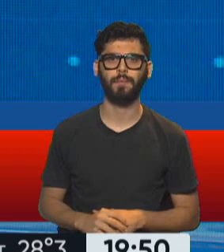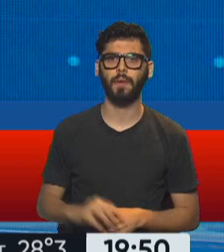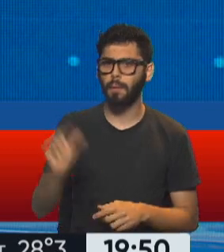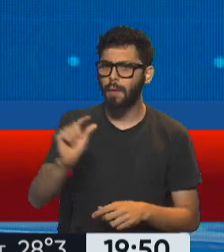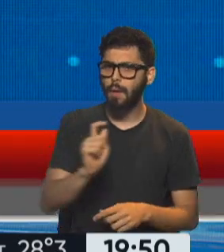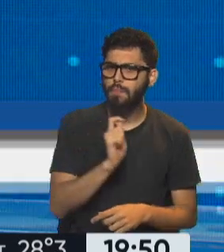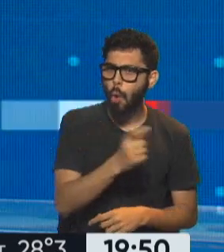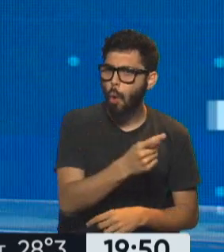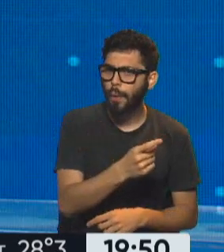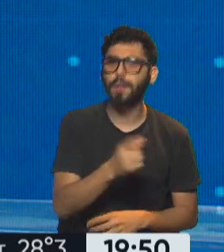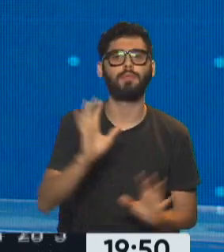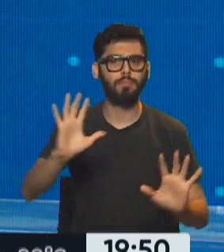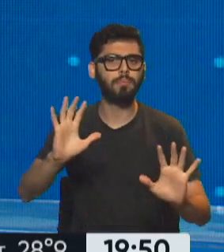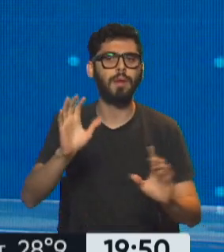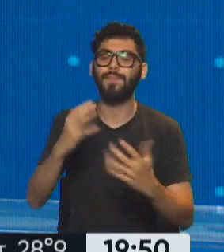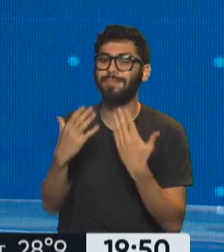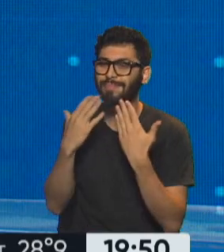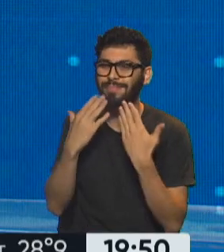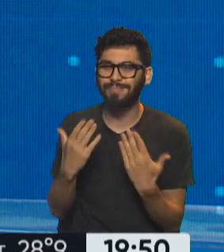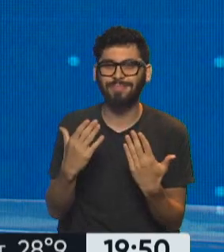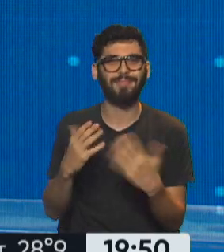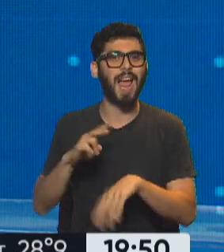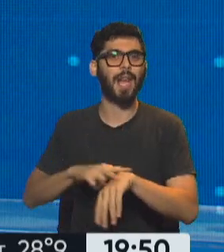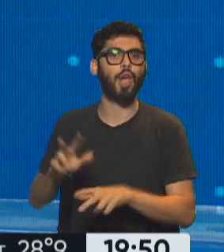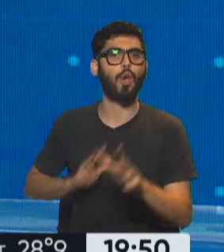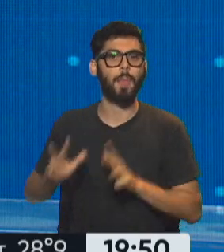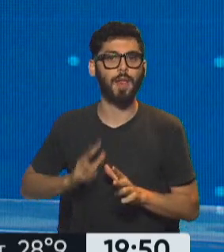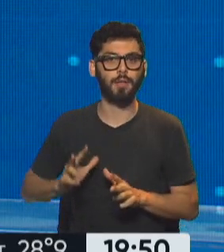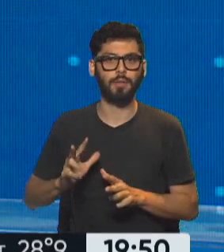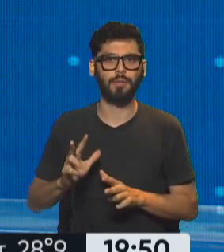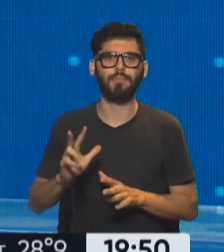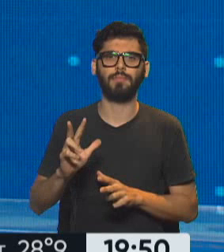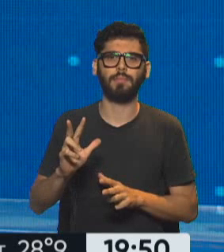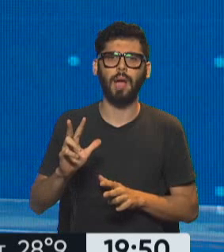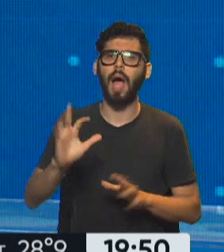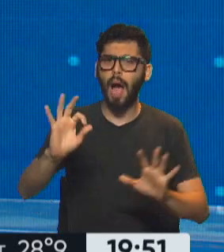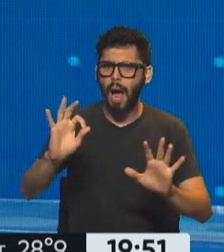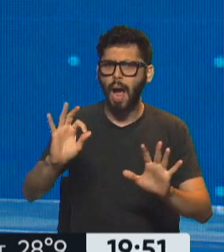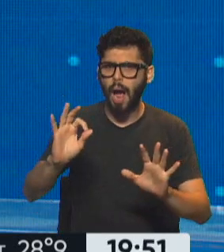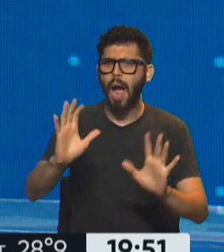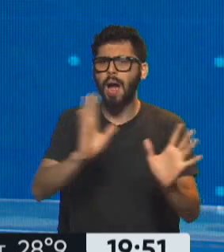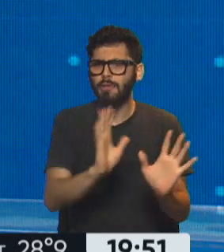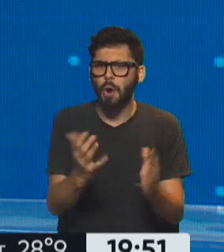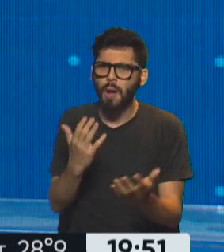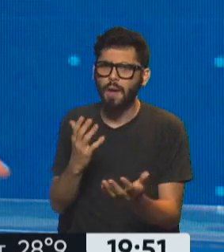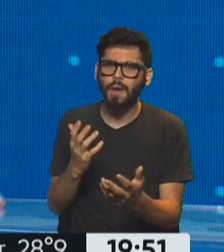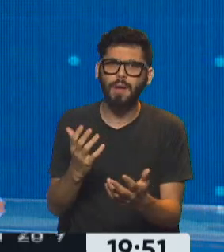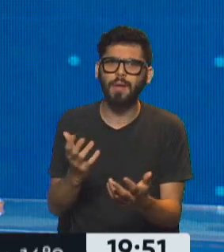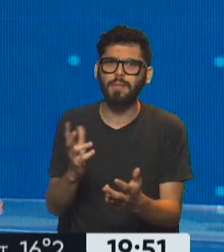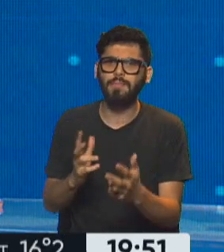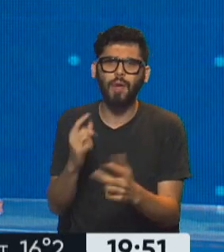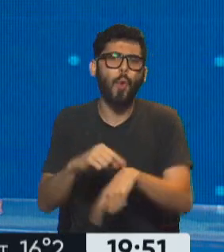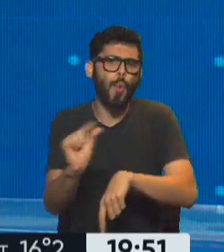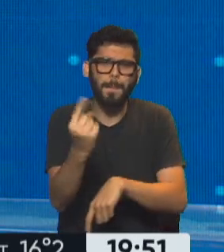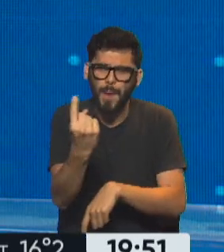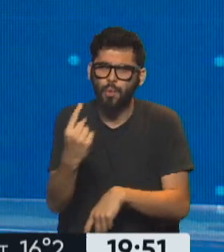con el móvil. Miriam, gracias por estas recomendaciones. Enseguida, podemos redondear entonces la columna. Gracias. Estas